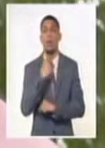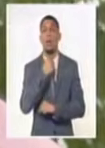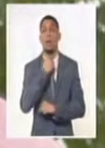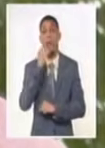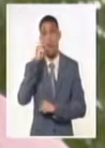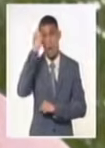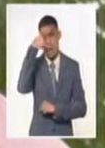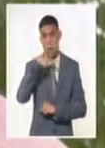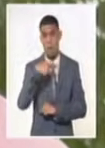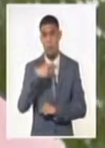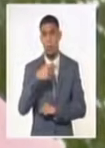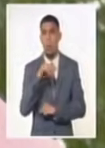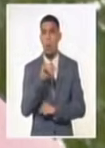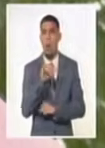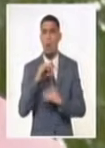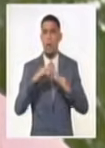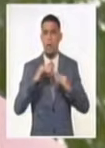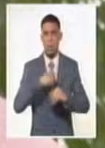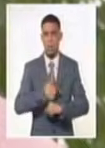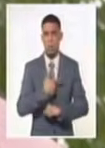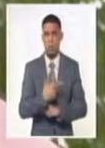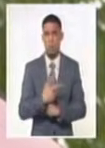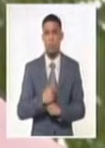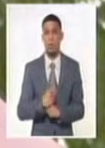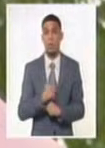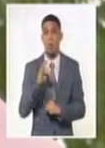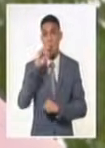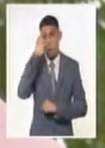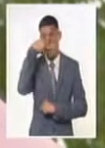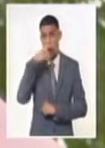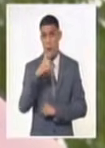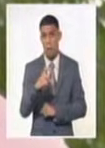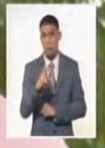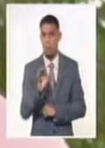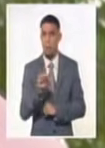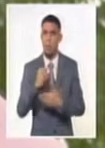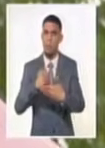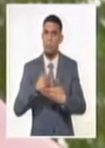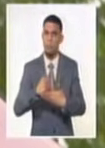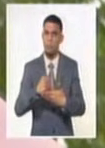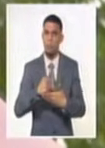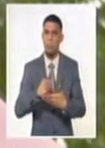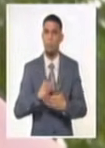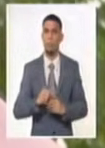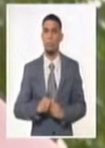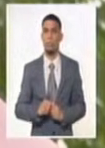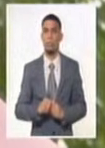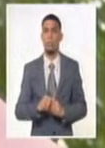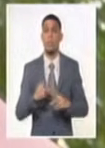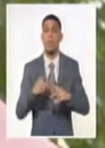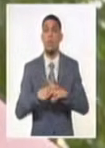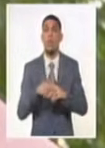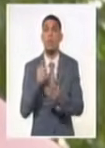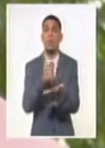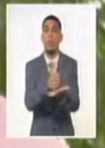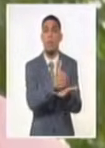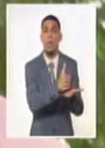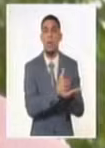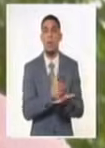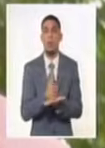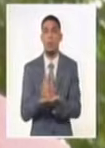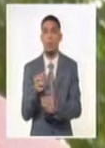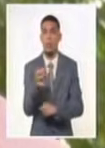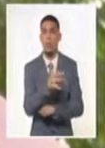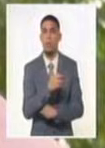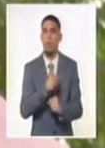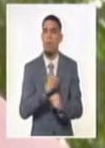de cultura y la UNIAC que nos está ayudando con eso también, y las filiales han hecho un trabajo extraordinario. Los